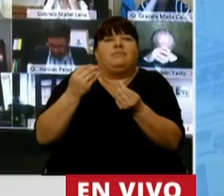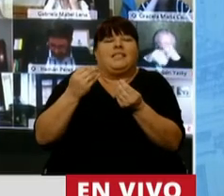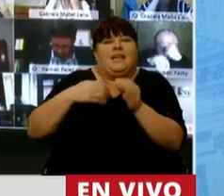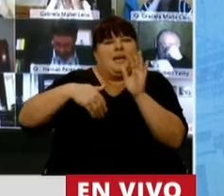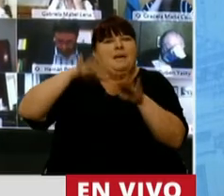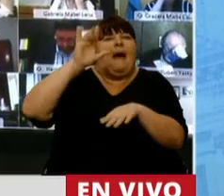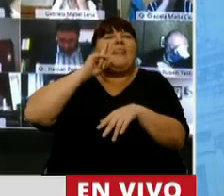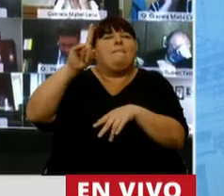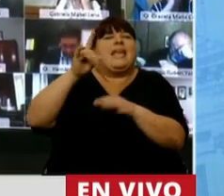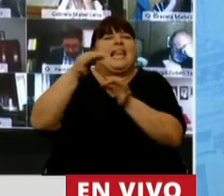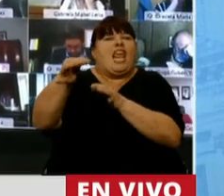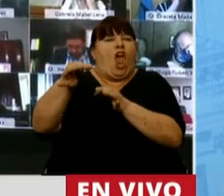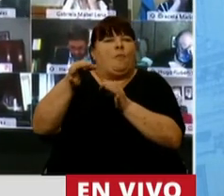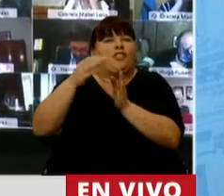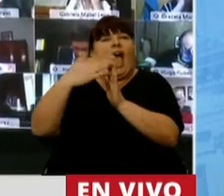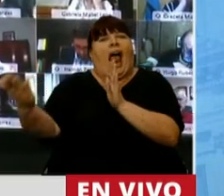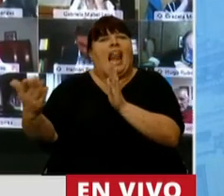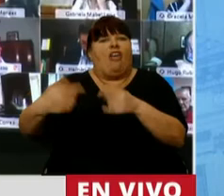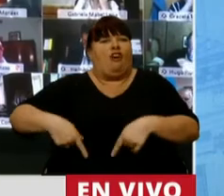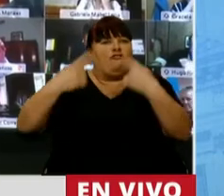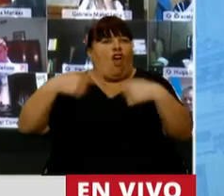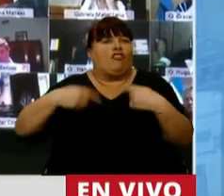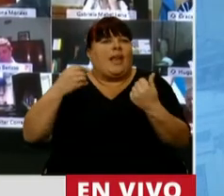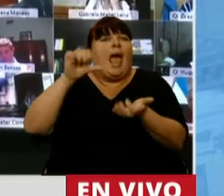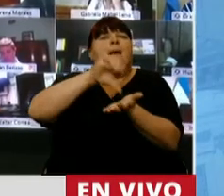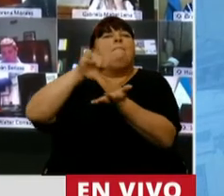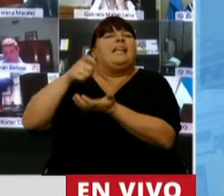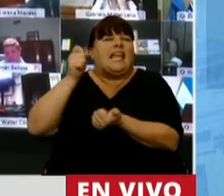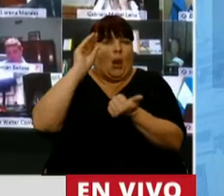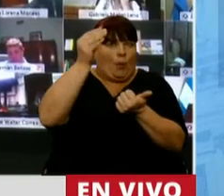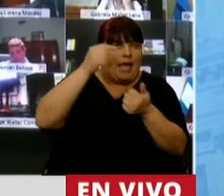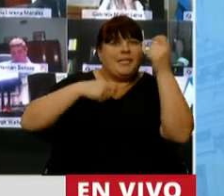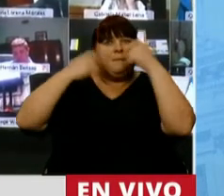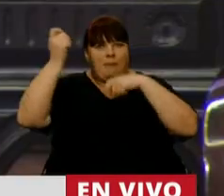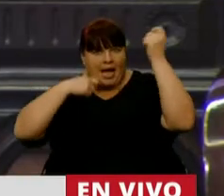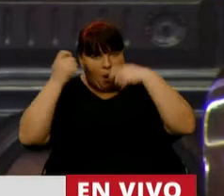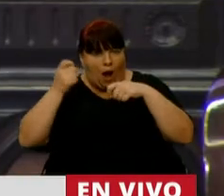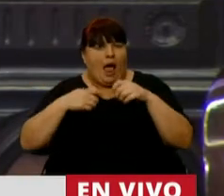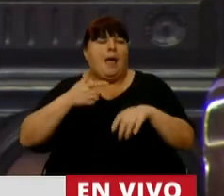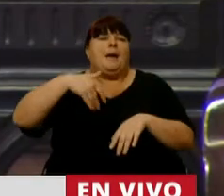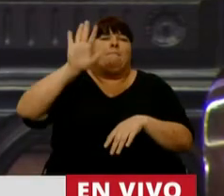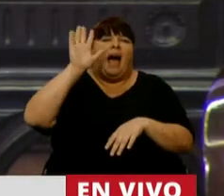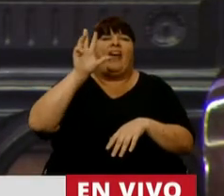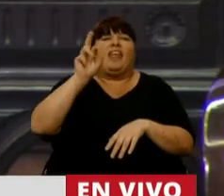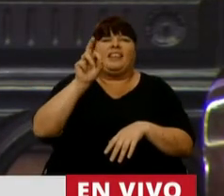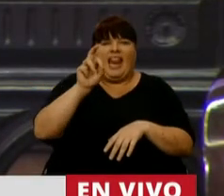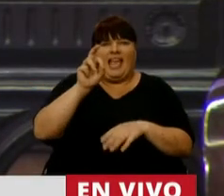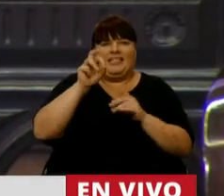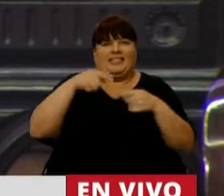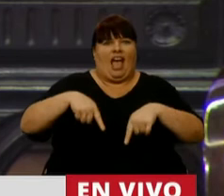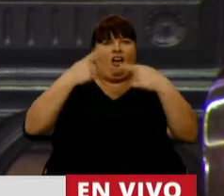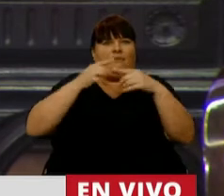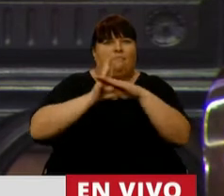más de 1.000 kilómetros de frontera entre los países Brasil y Paraguay, con más de 30